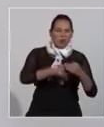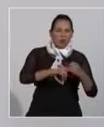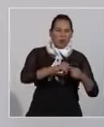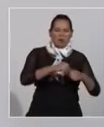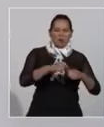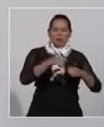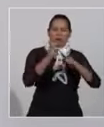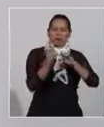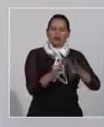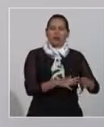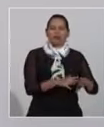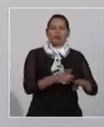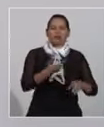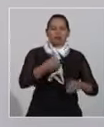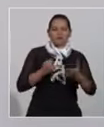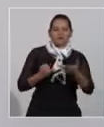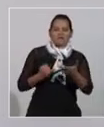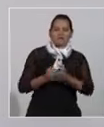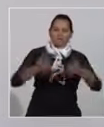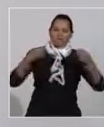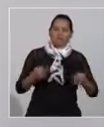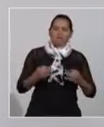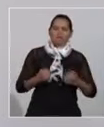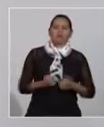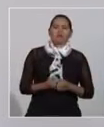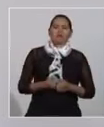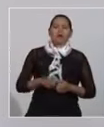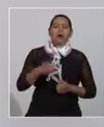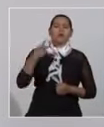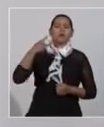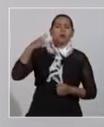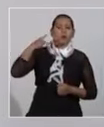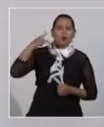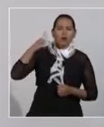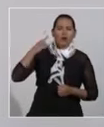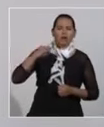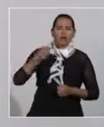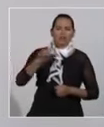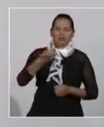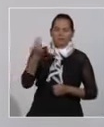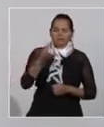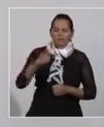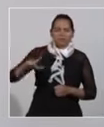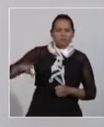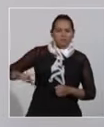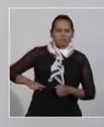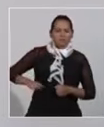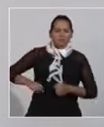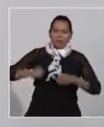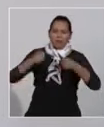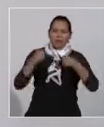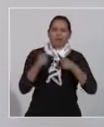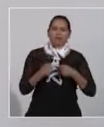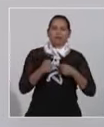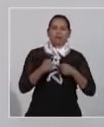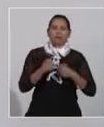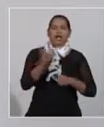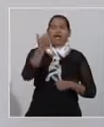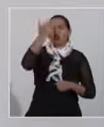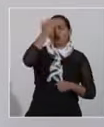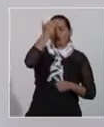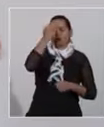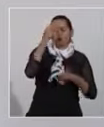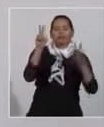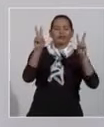con firmeza. Puebla requiere un gobernador sensible, cercano a la gente, que conozca los temas de seguridad, de educación,